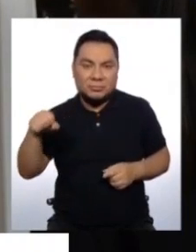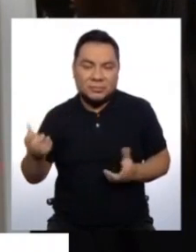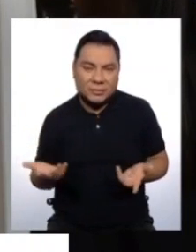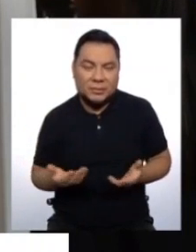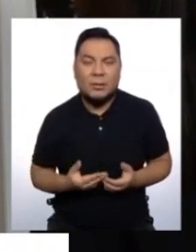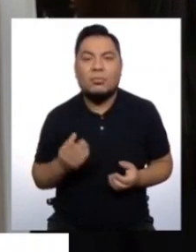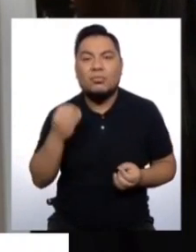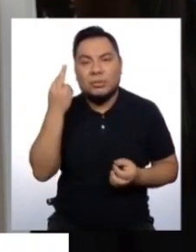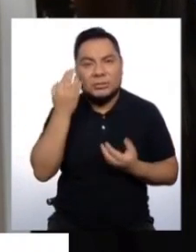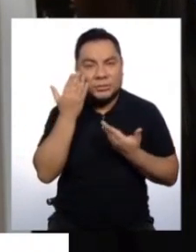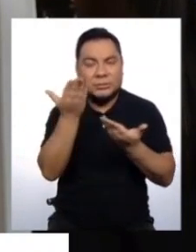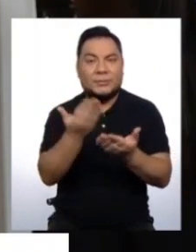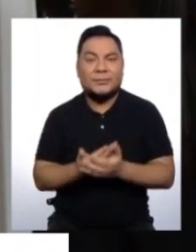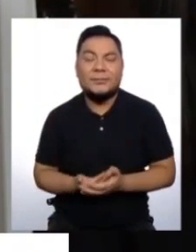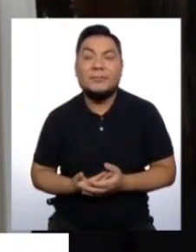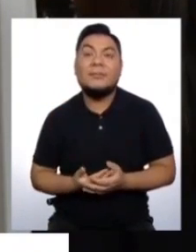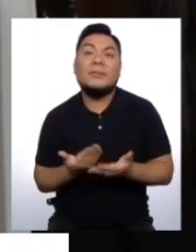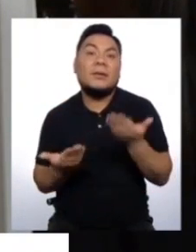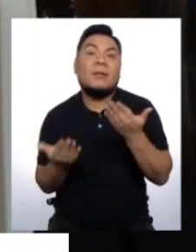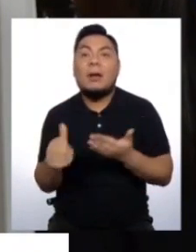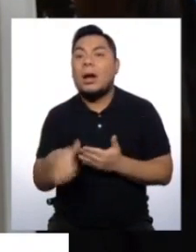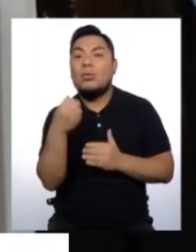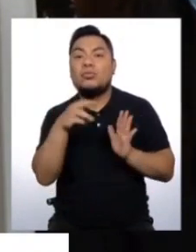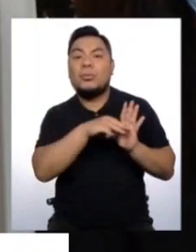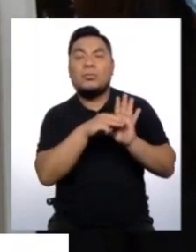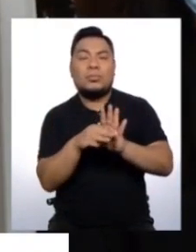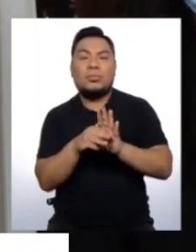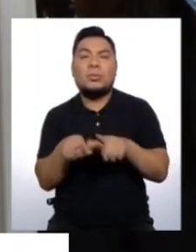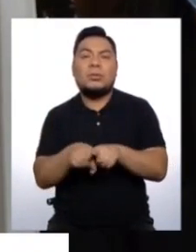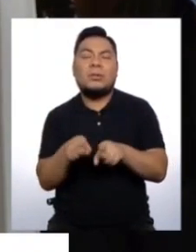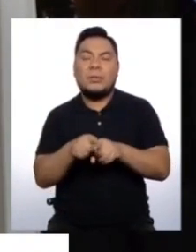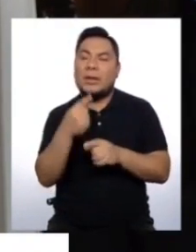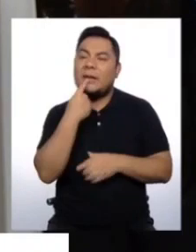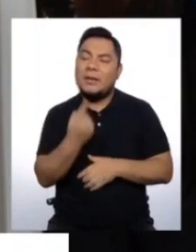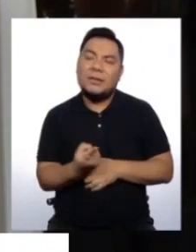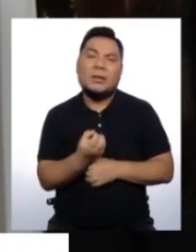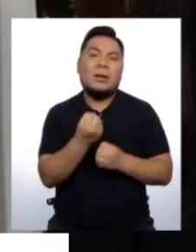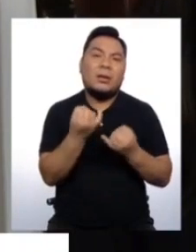otros modelos que arrojarán algunas conclusiones